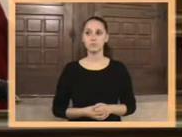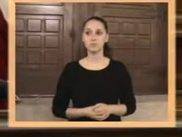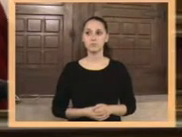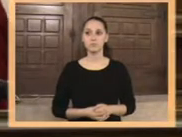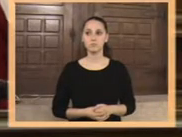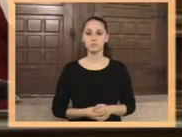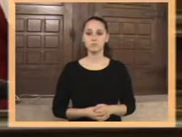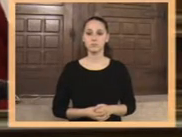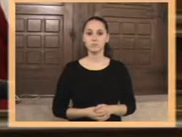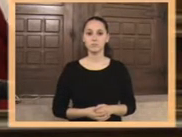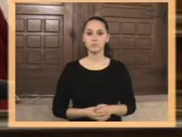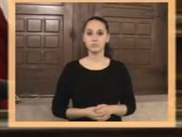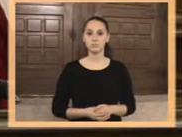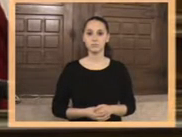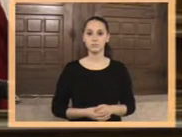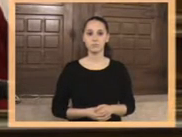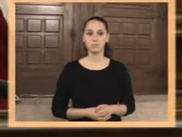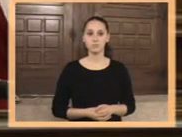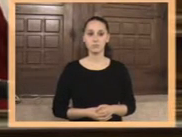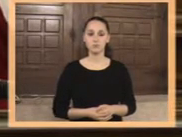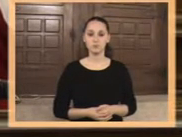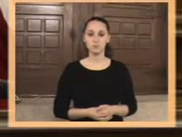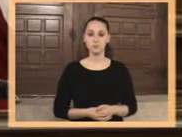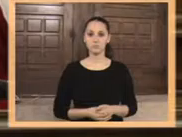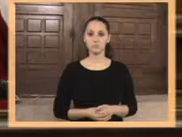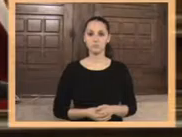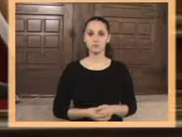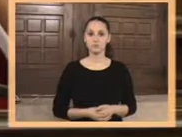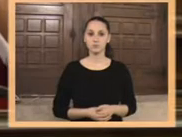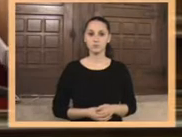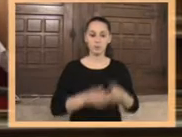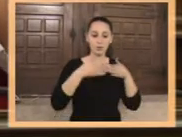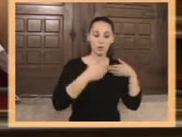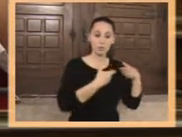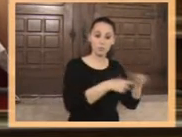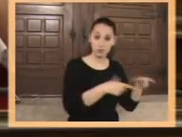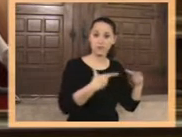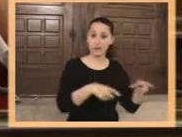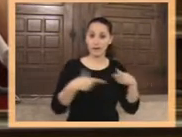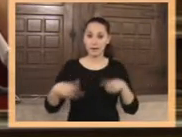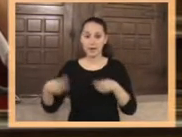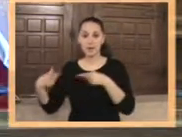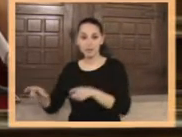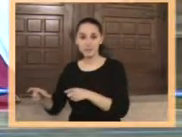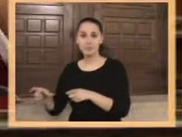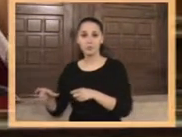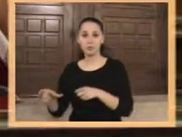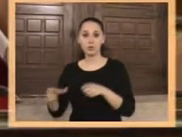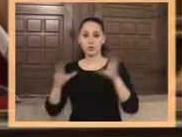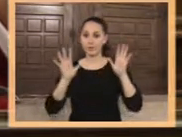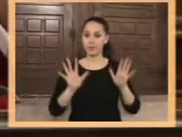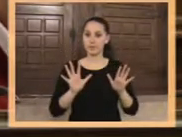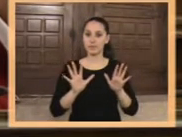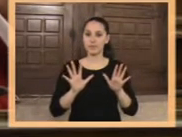derogatoria y una disposición final. Los capítulos en que se divide esta ordenanza a modo de